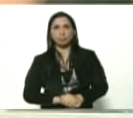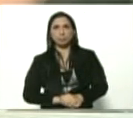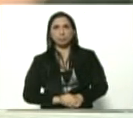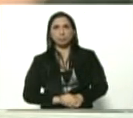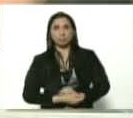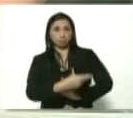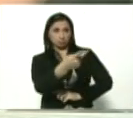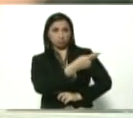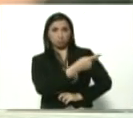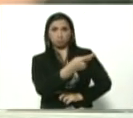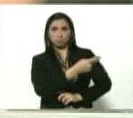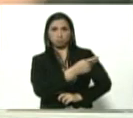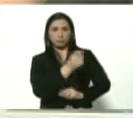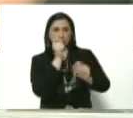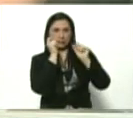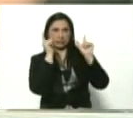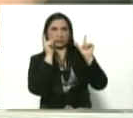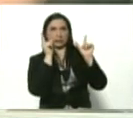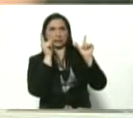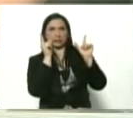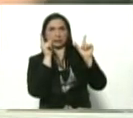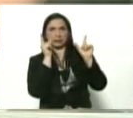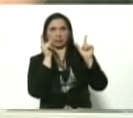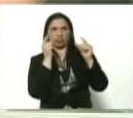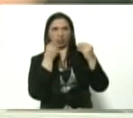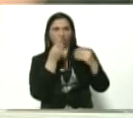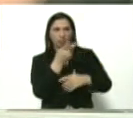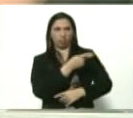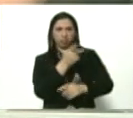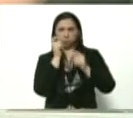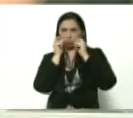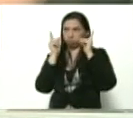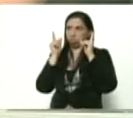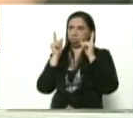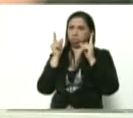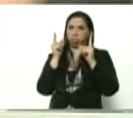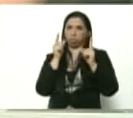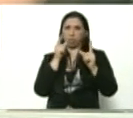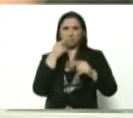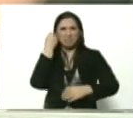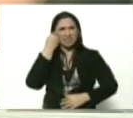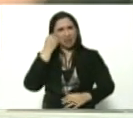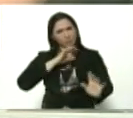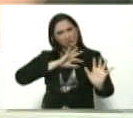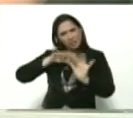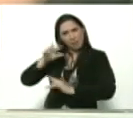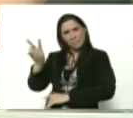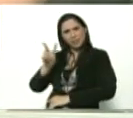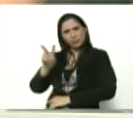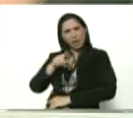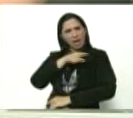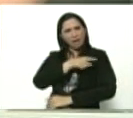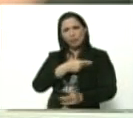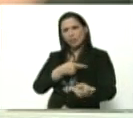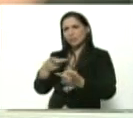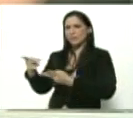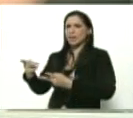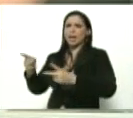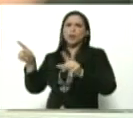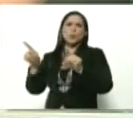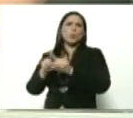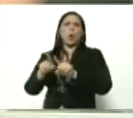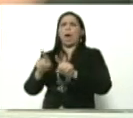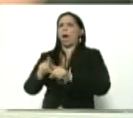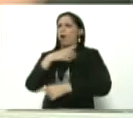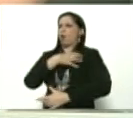Ellos están muy impactados porque creían que venía a Venezuela y iban a ser recibidos con una especie de Rambo